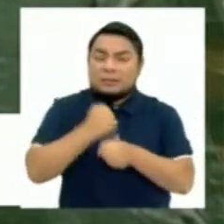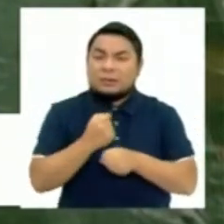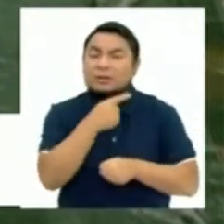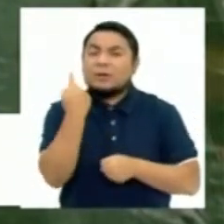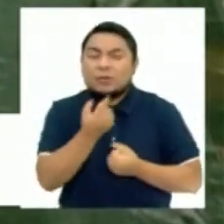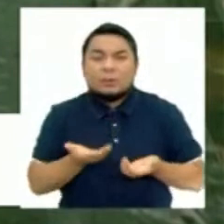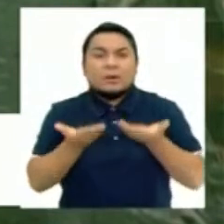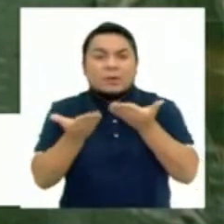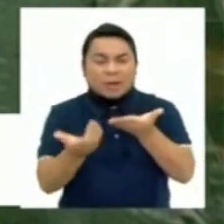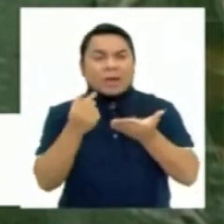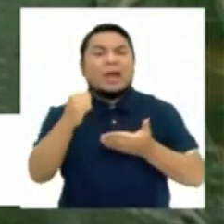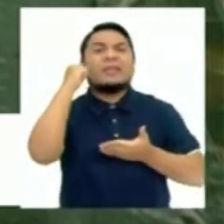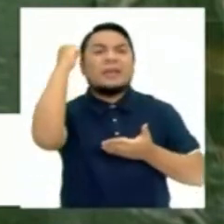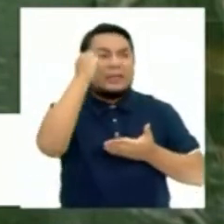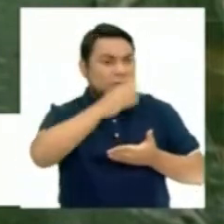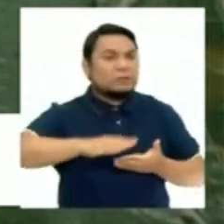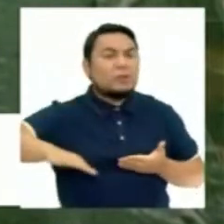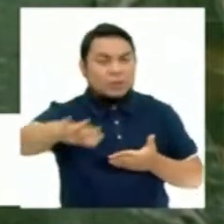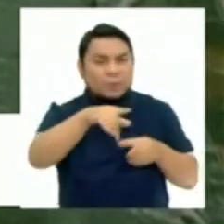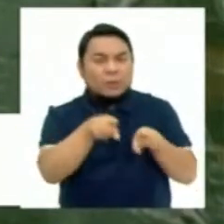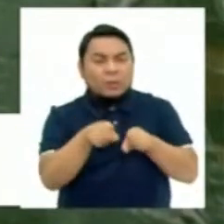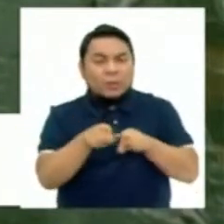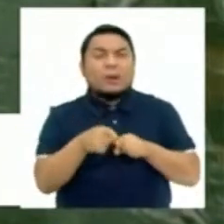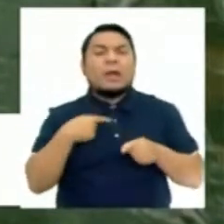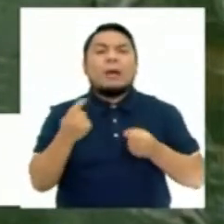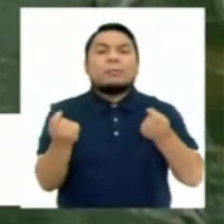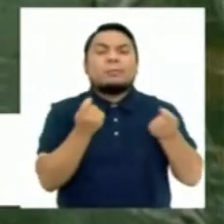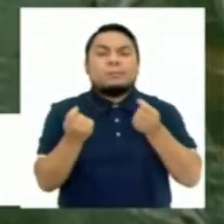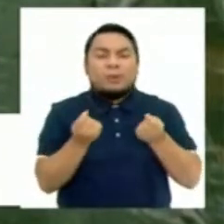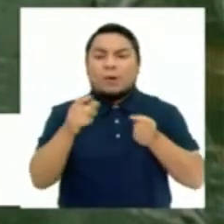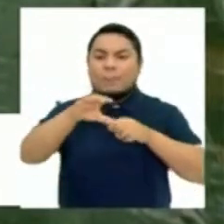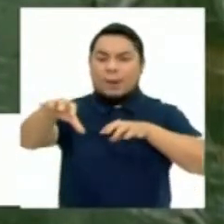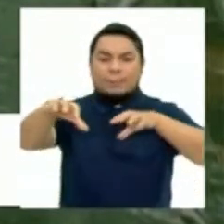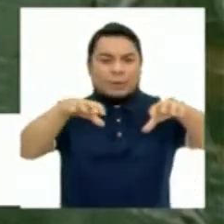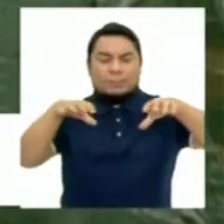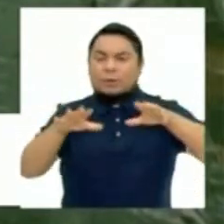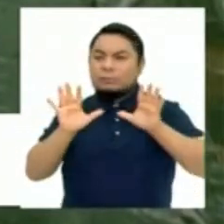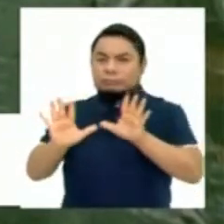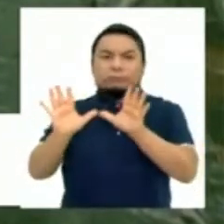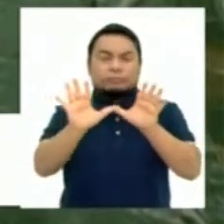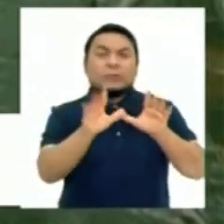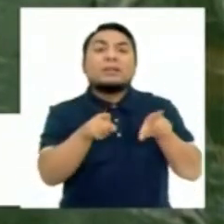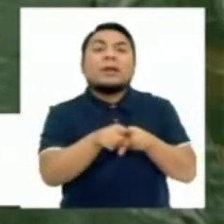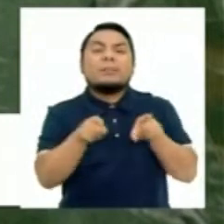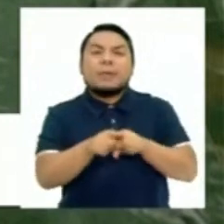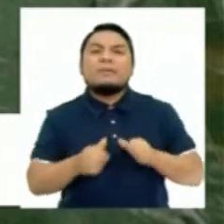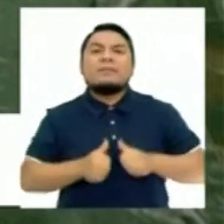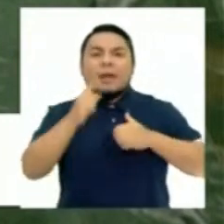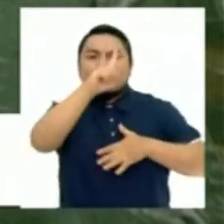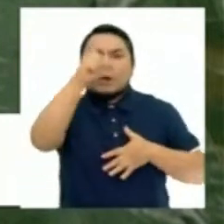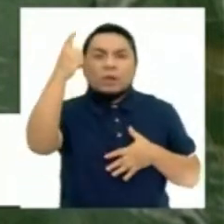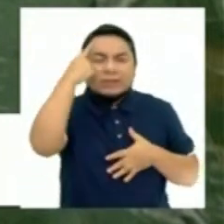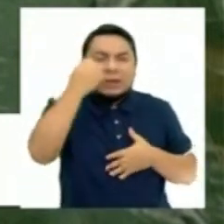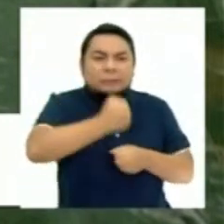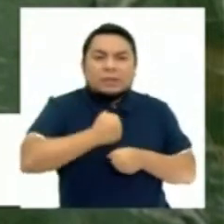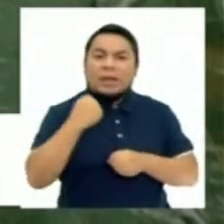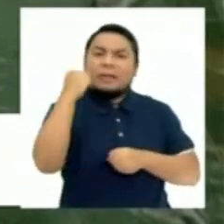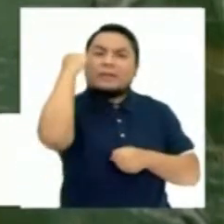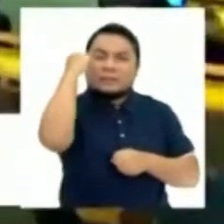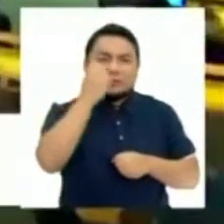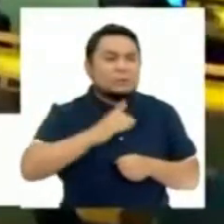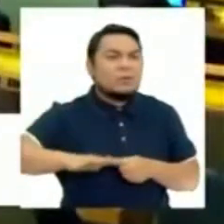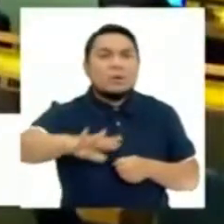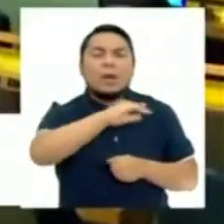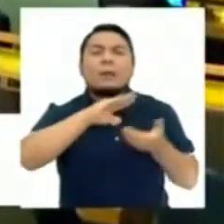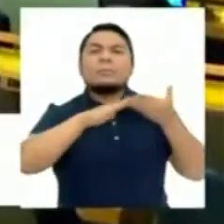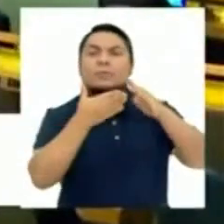consolidar el Estado de Derecho y la división de poderes, sino hacerla efectiva en la vida política y en el ejercicio de los derechos